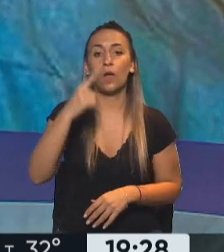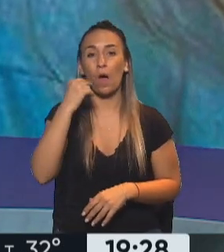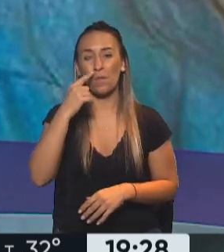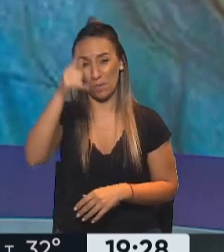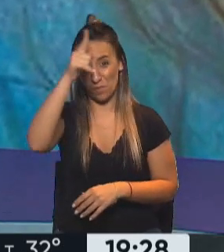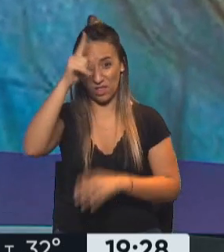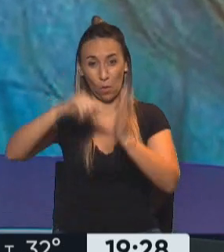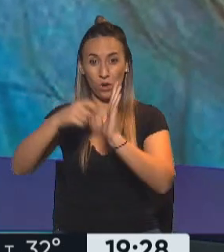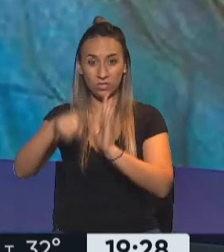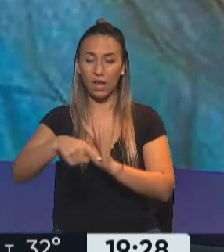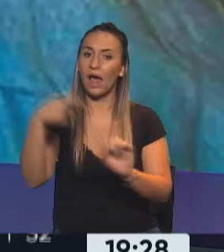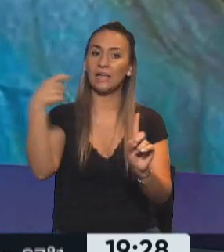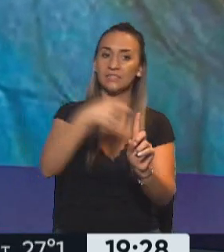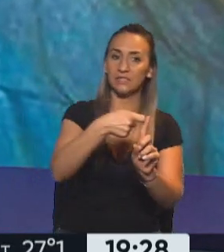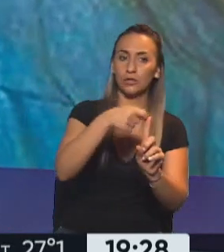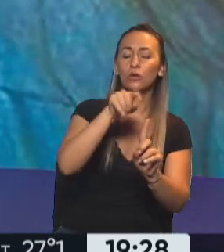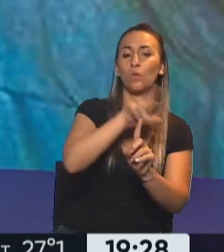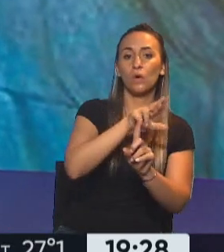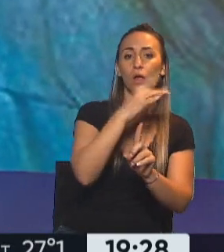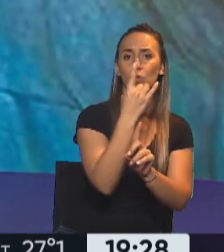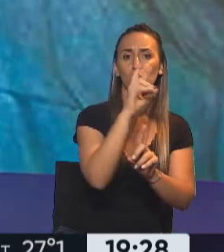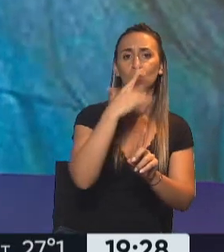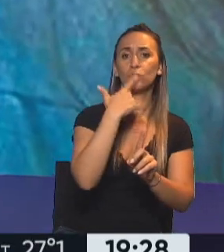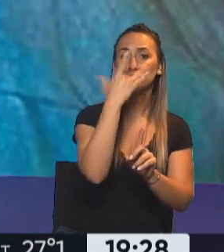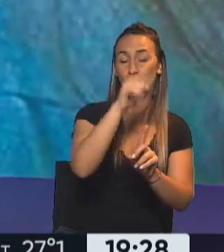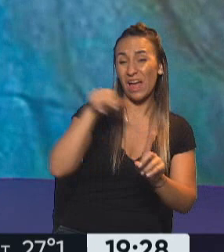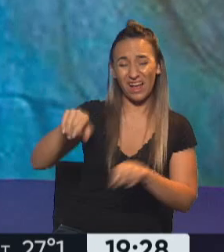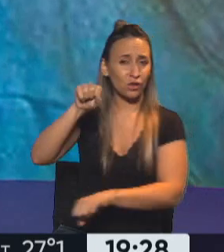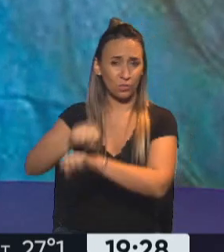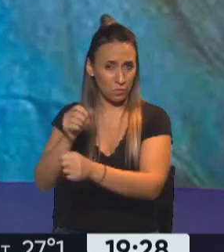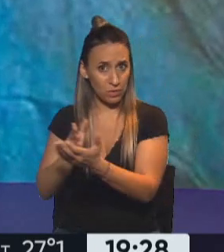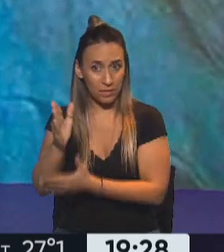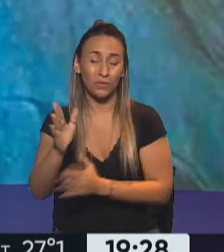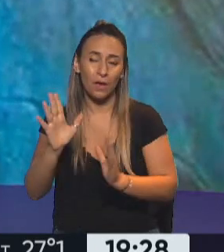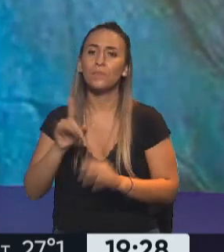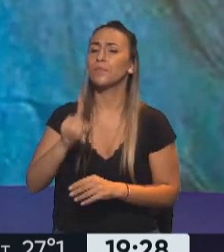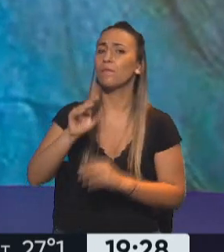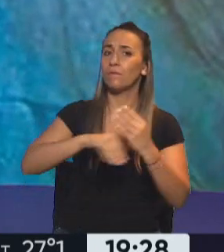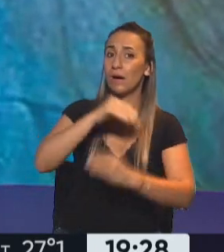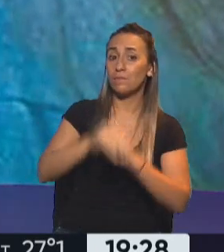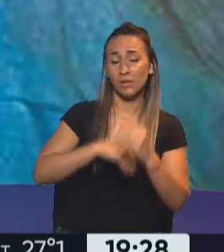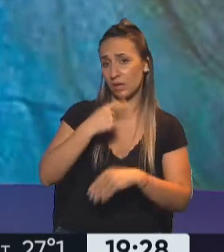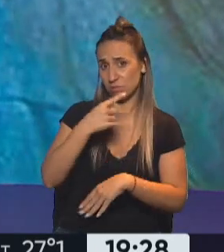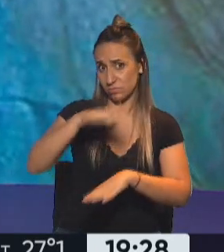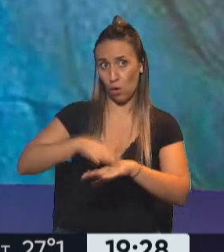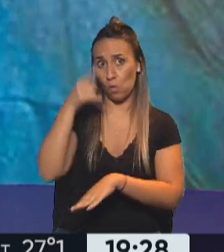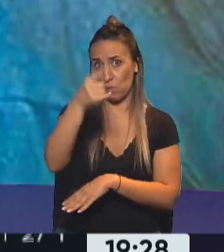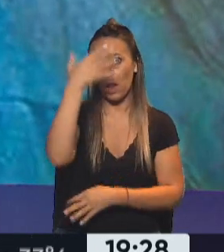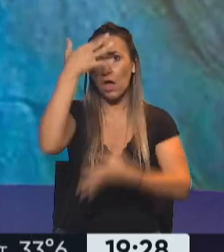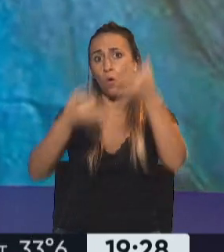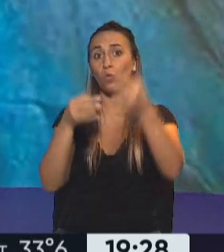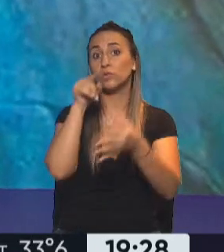que finalmente fue condenado a perpetua, pero su familia apunta a las responsabilidades de la justicia